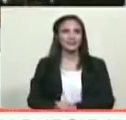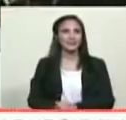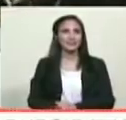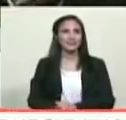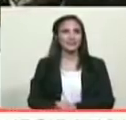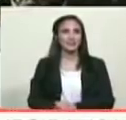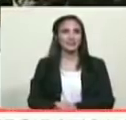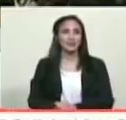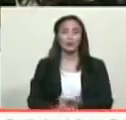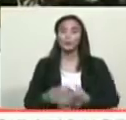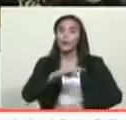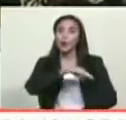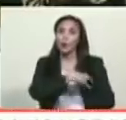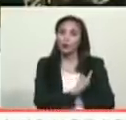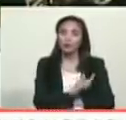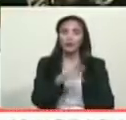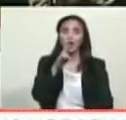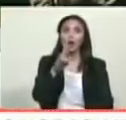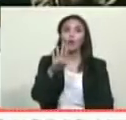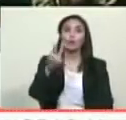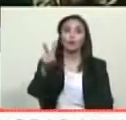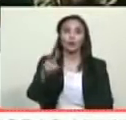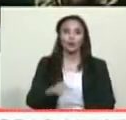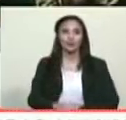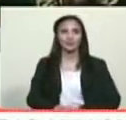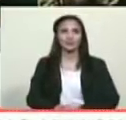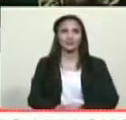Universidad Bolivariana de Venezuela,